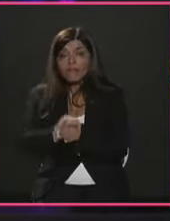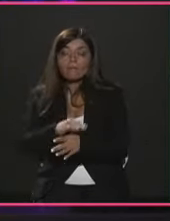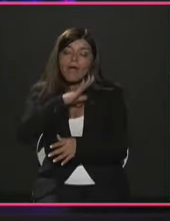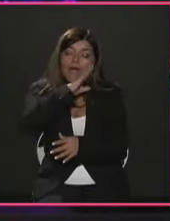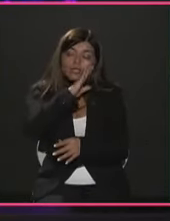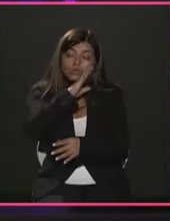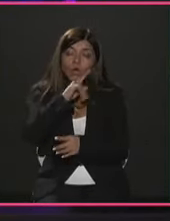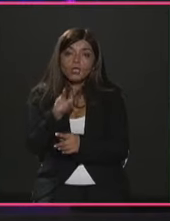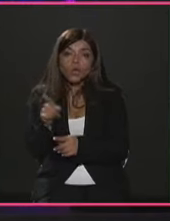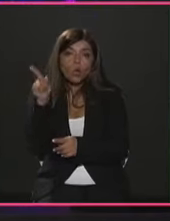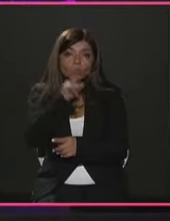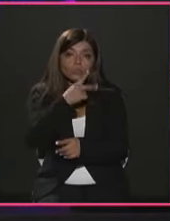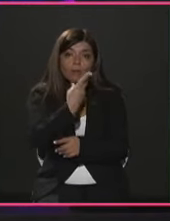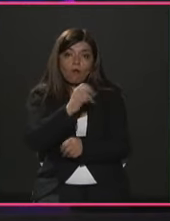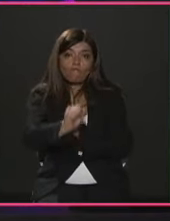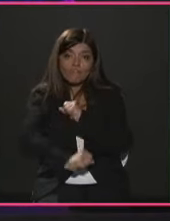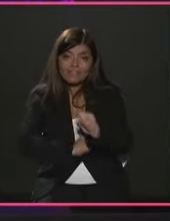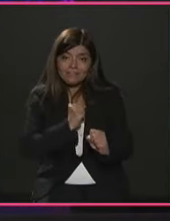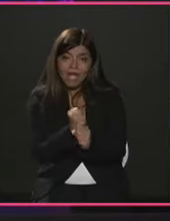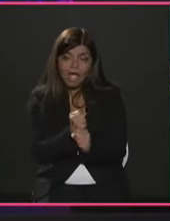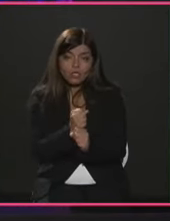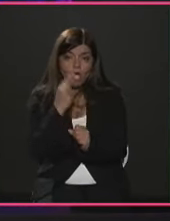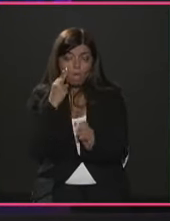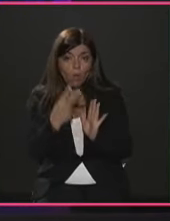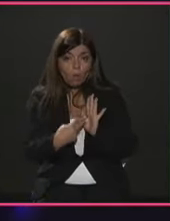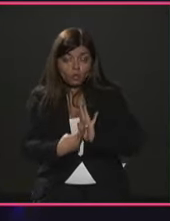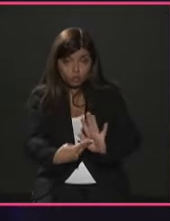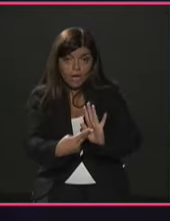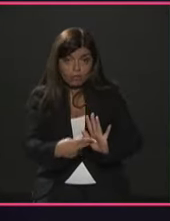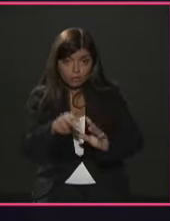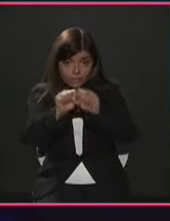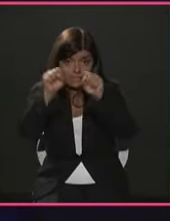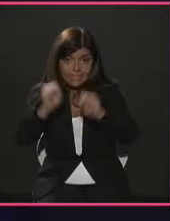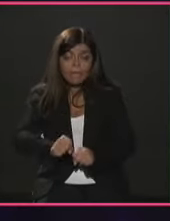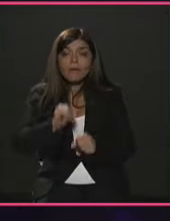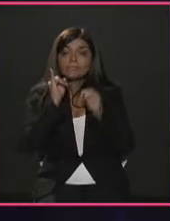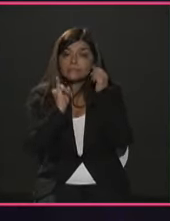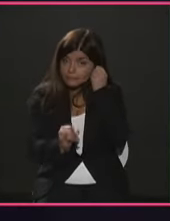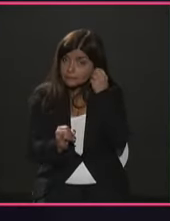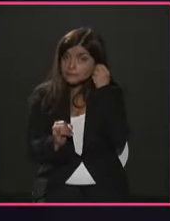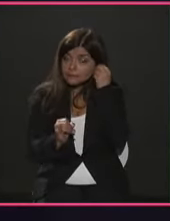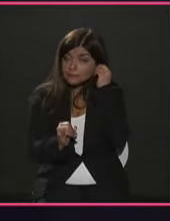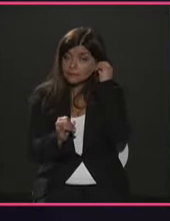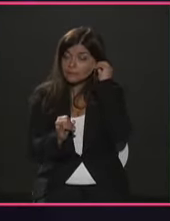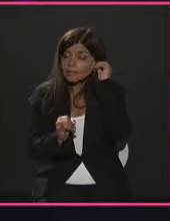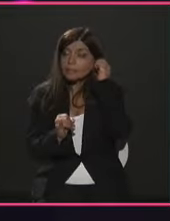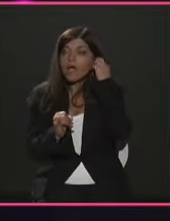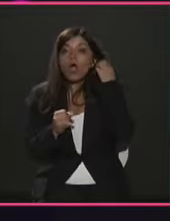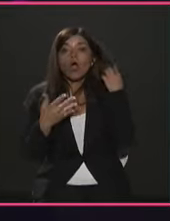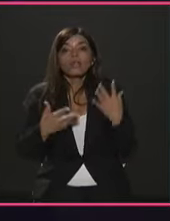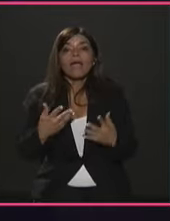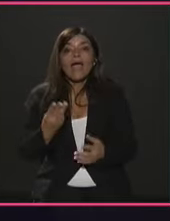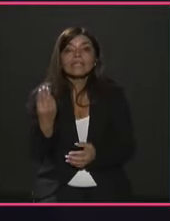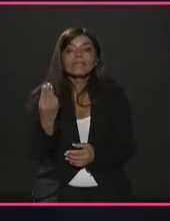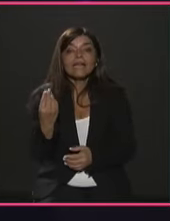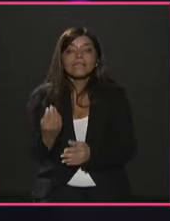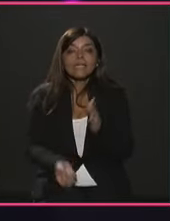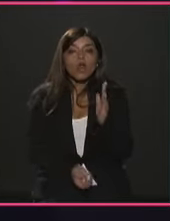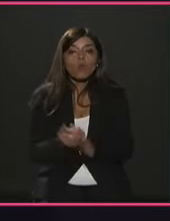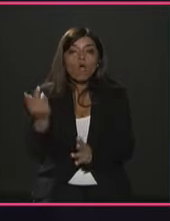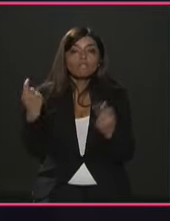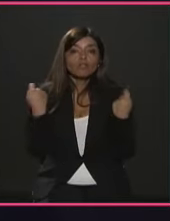sueño estos últimos 20 años hemos mostrado que este sistema sí funciona Porque hoy día hay 13 nuevos